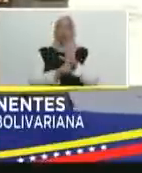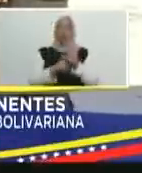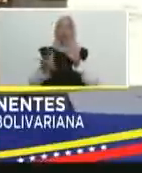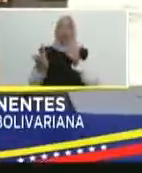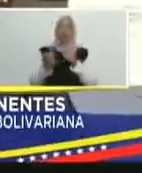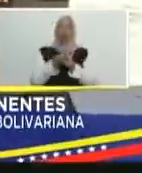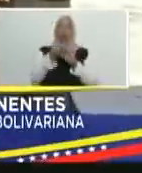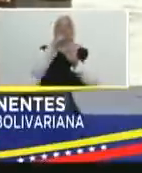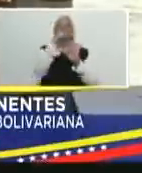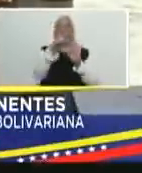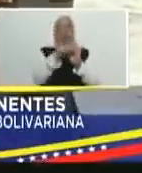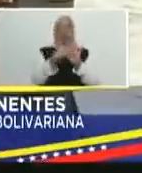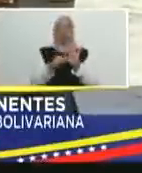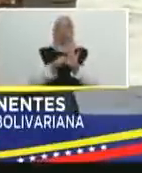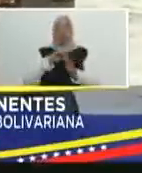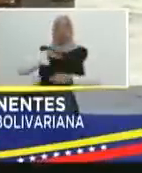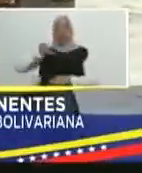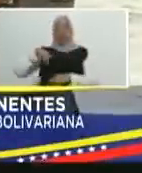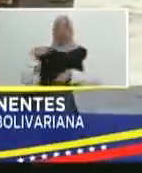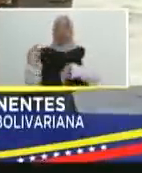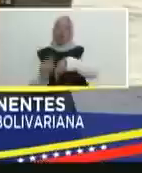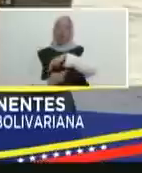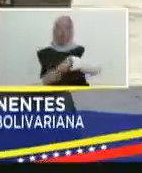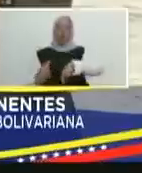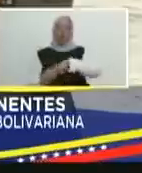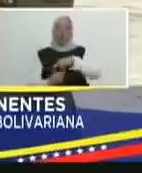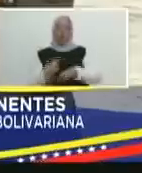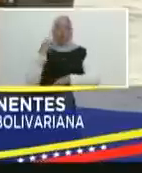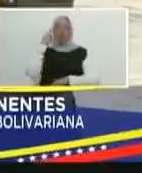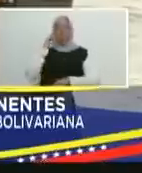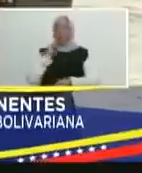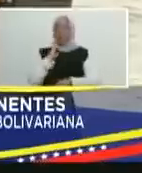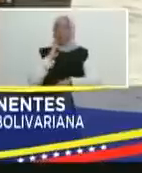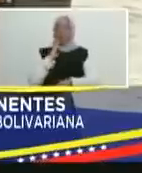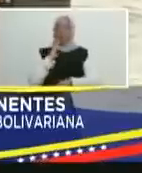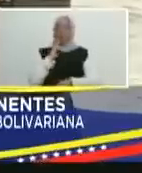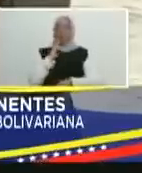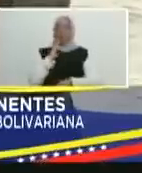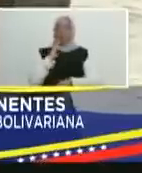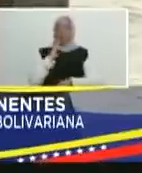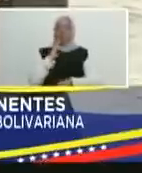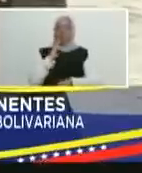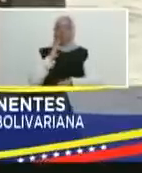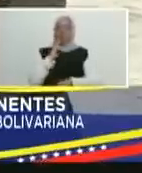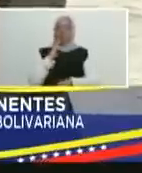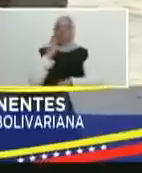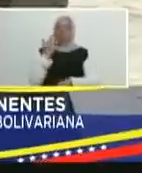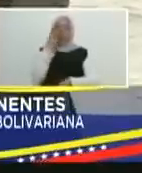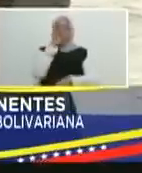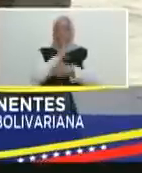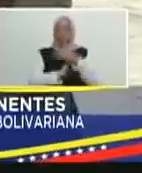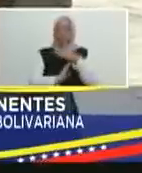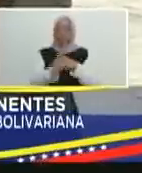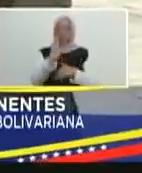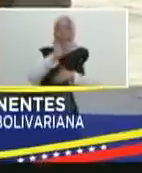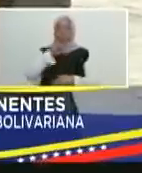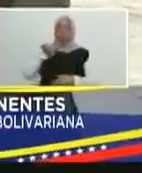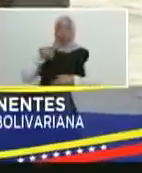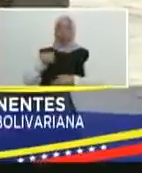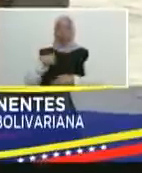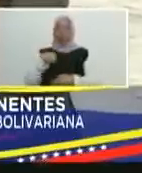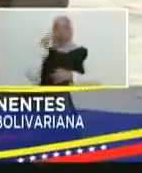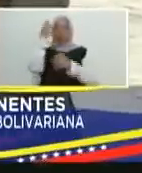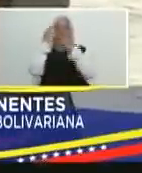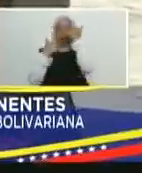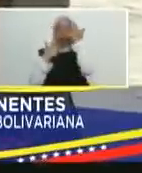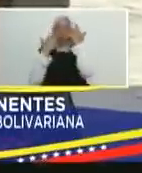leyes y reglamentos, nuestra Revolución Bolivariana, con suma lealtad hacia nuestro comandante